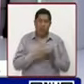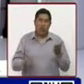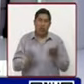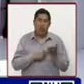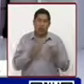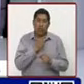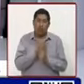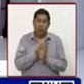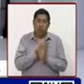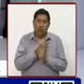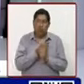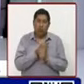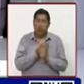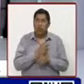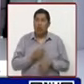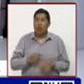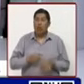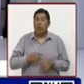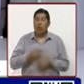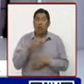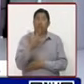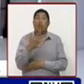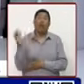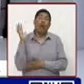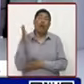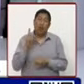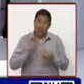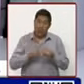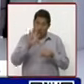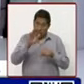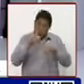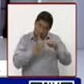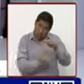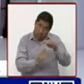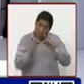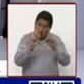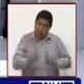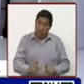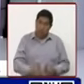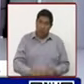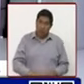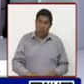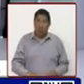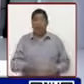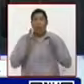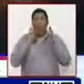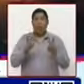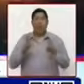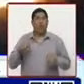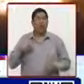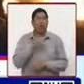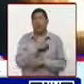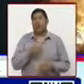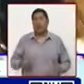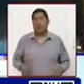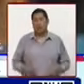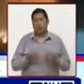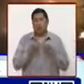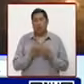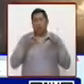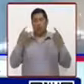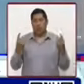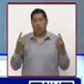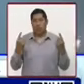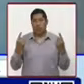la Guardia Forestal. ¿La Guardia Forestal depende de su dirección, don Omar? Mire, nosotros tenemos dos